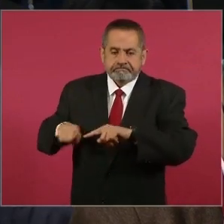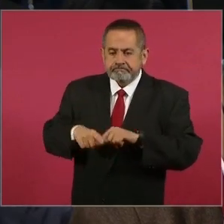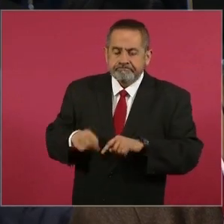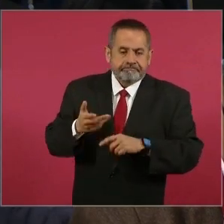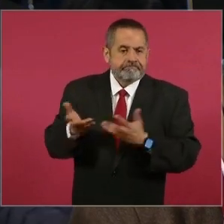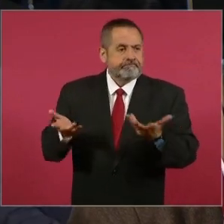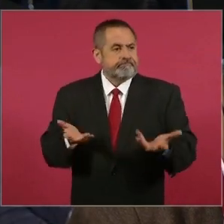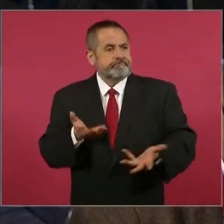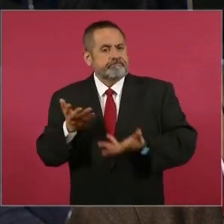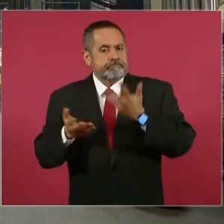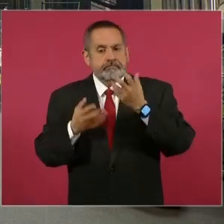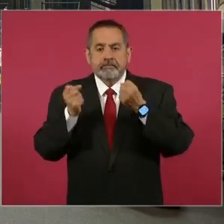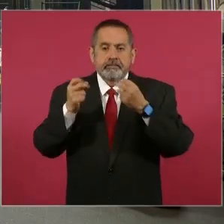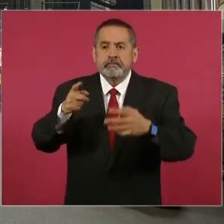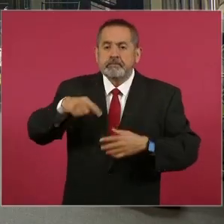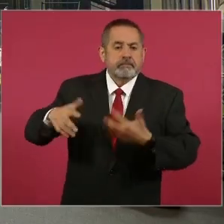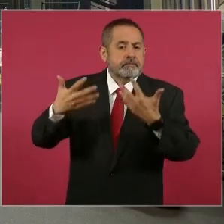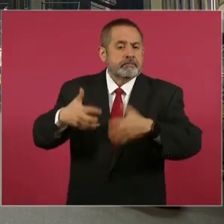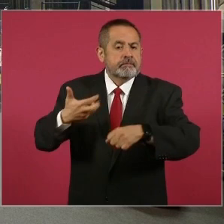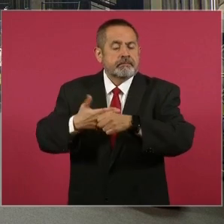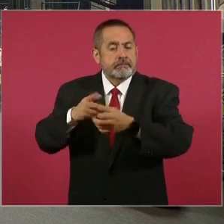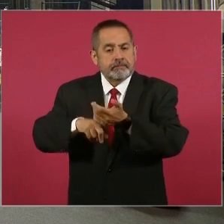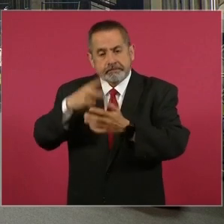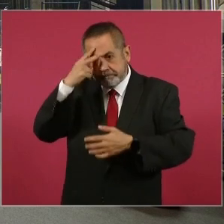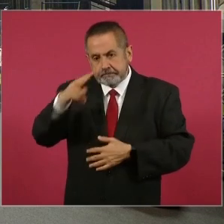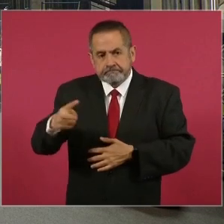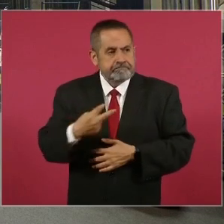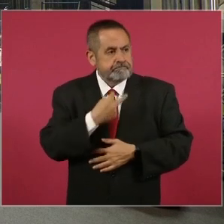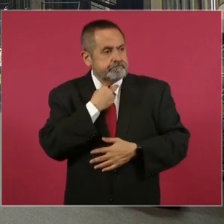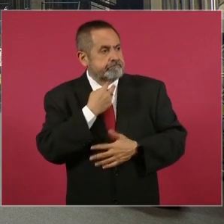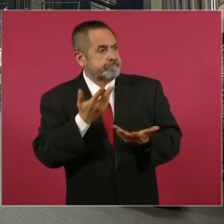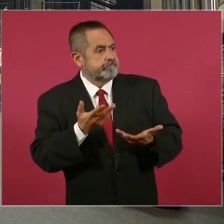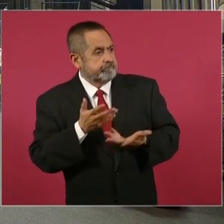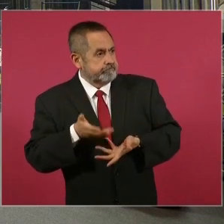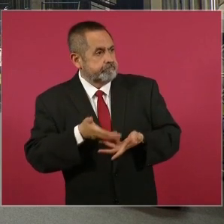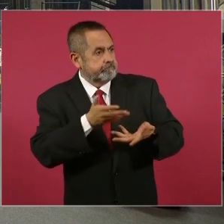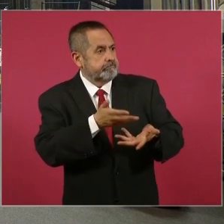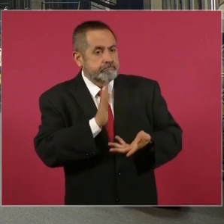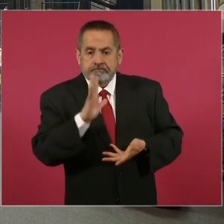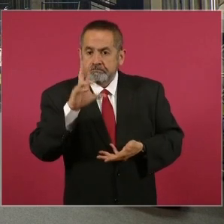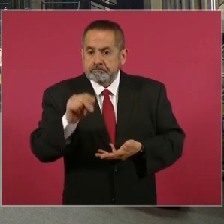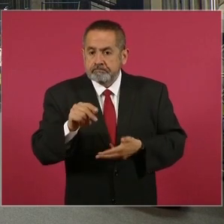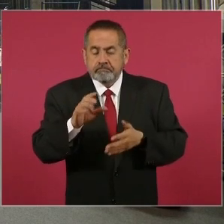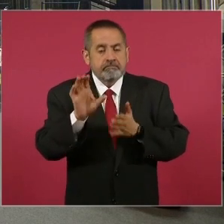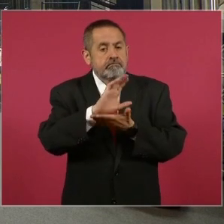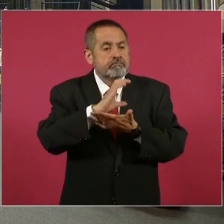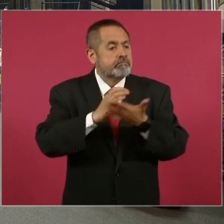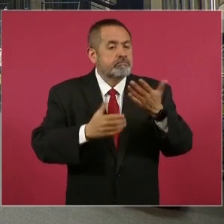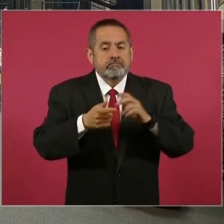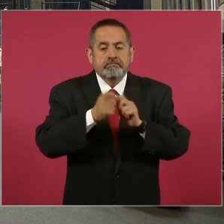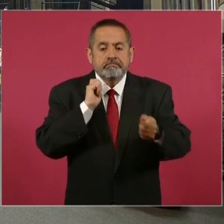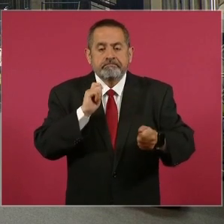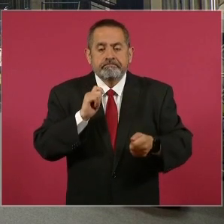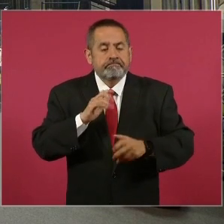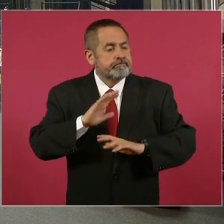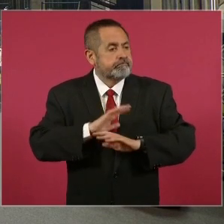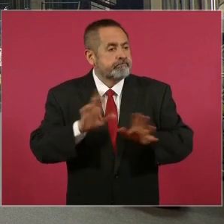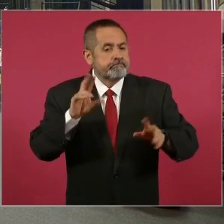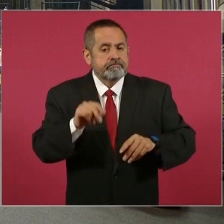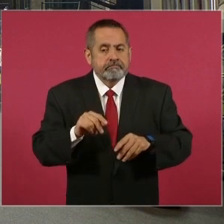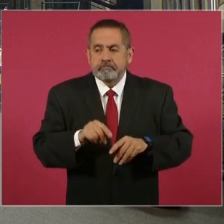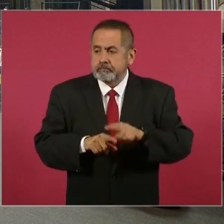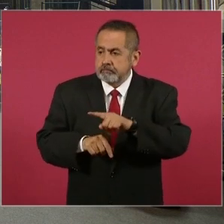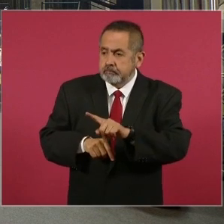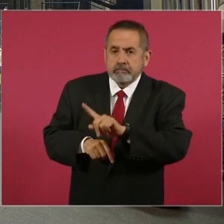hay muchas empresas mexicanas que no están siendo contratadas por Walmart sino ocupan empresas